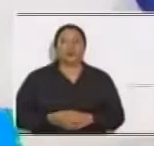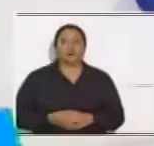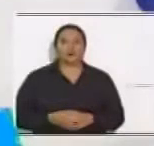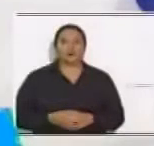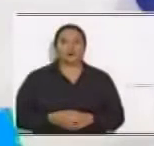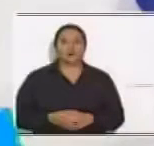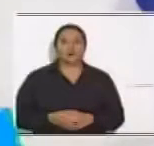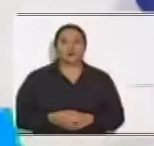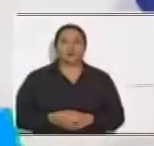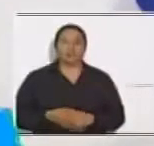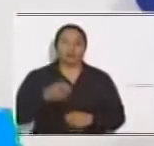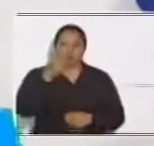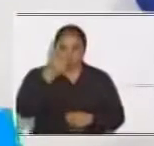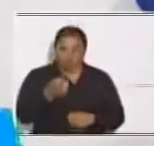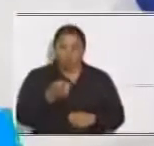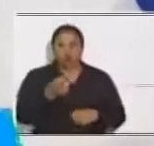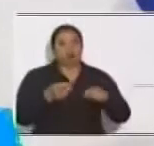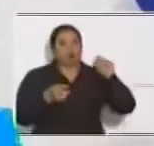Unámoslos entonces.